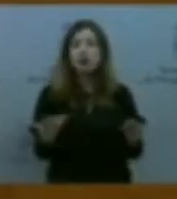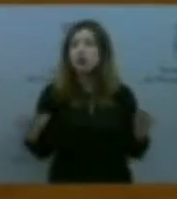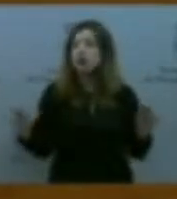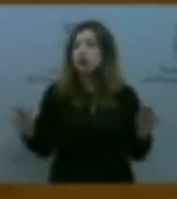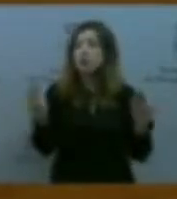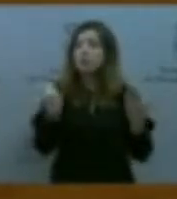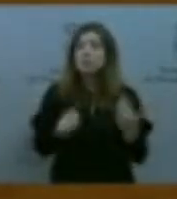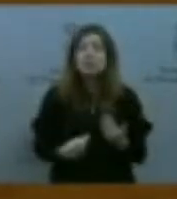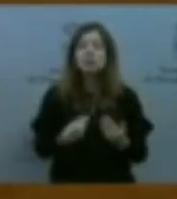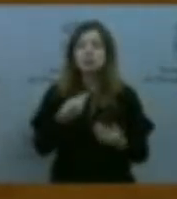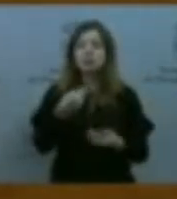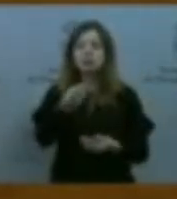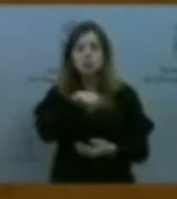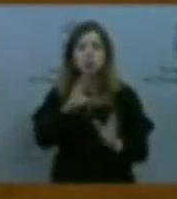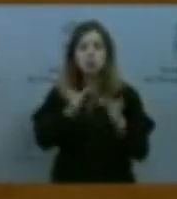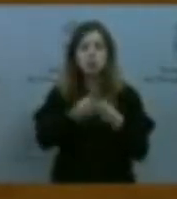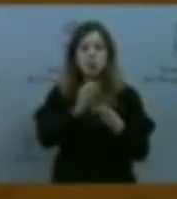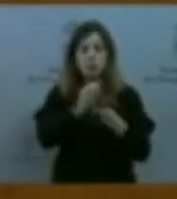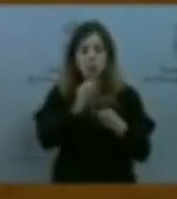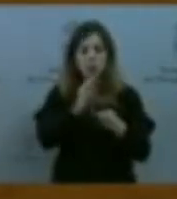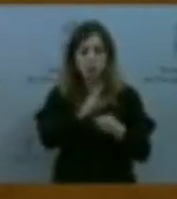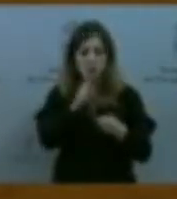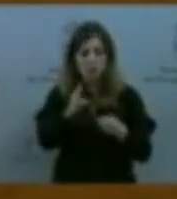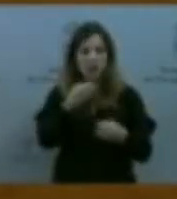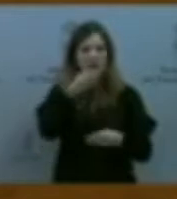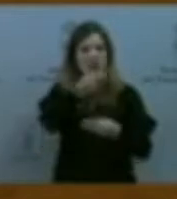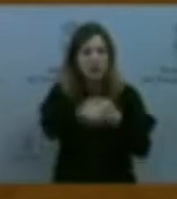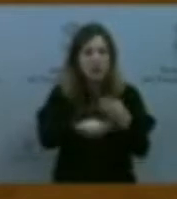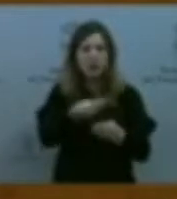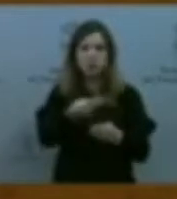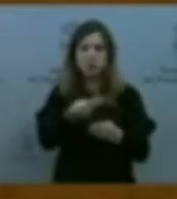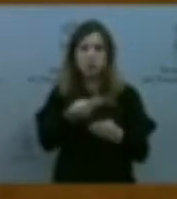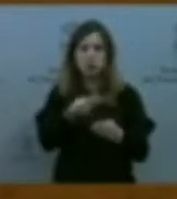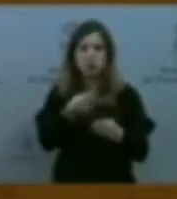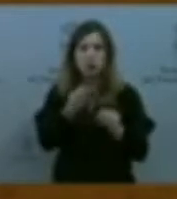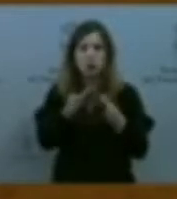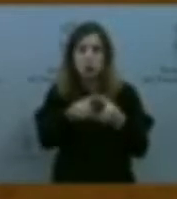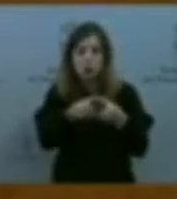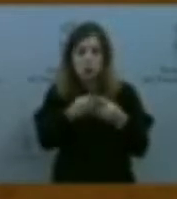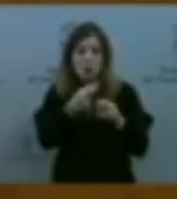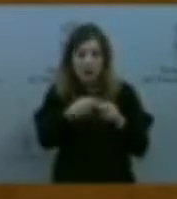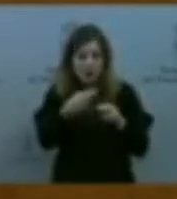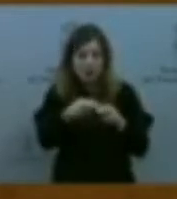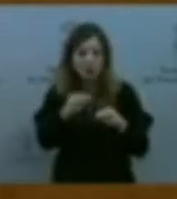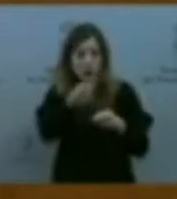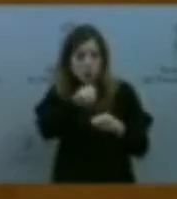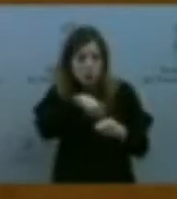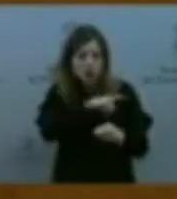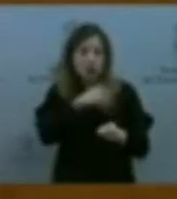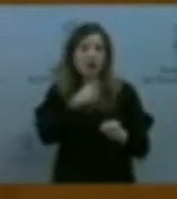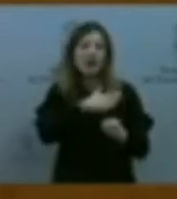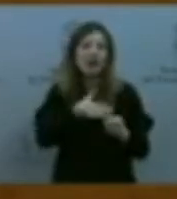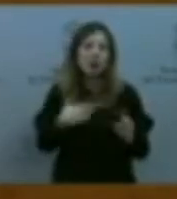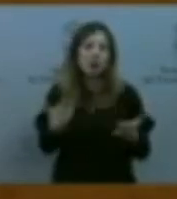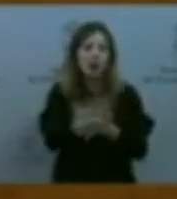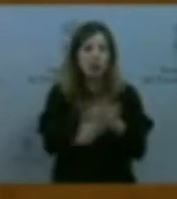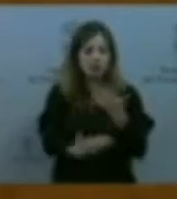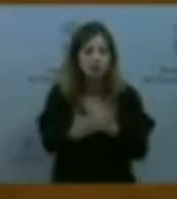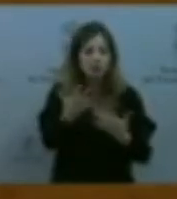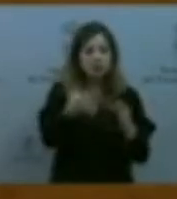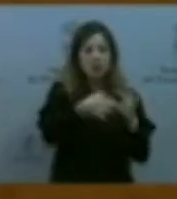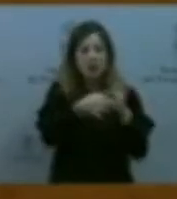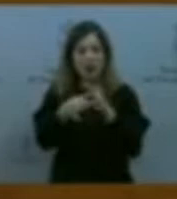político, desde nuestro grupo parlamentario, a unir, a enlazar esa relación que se dieron la